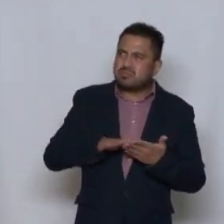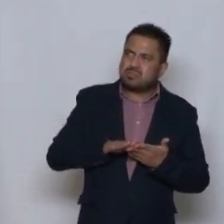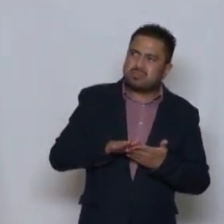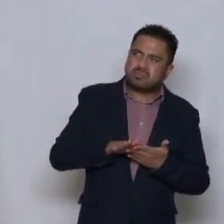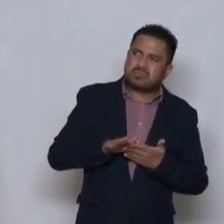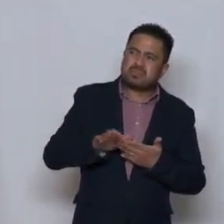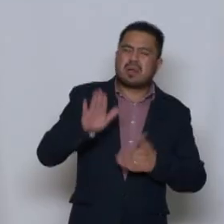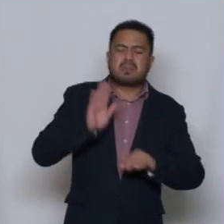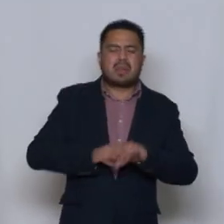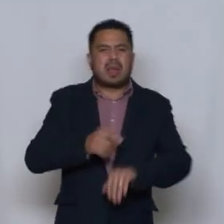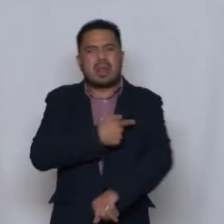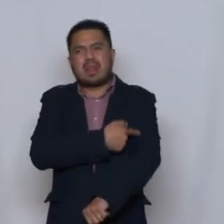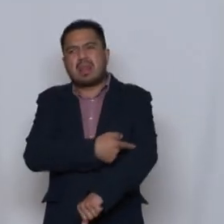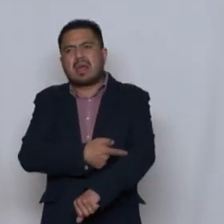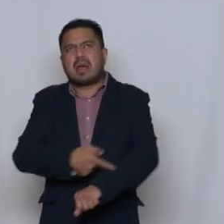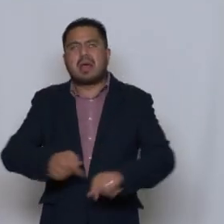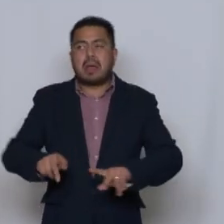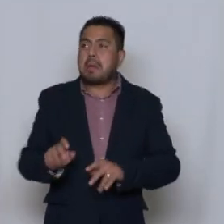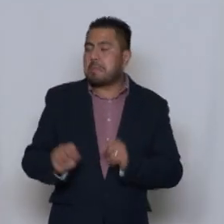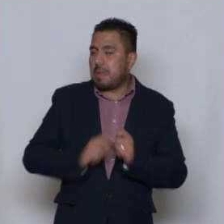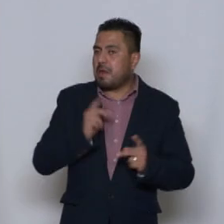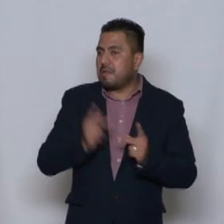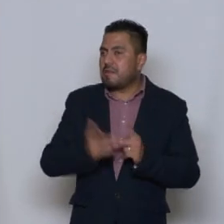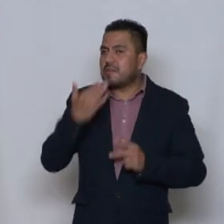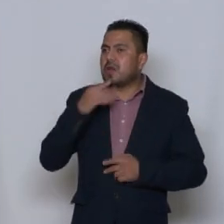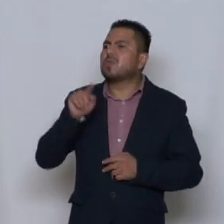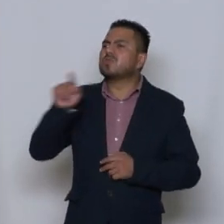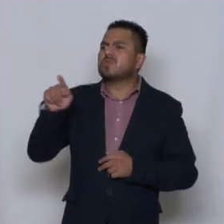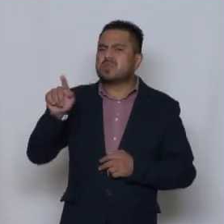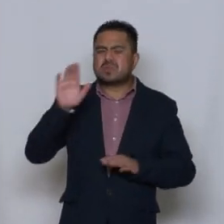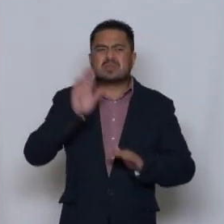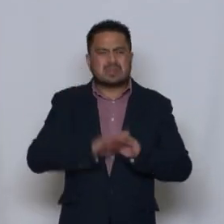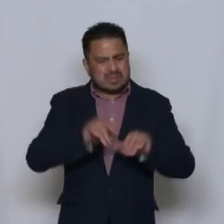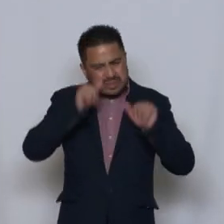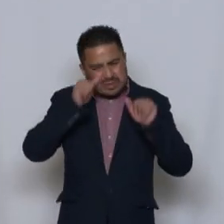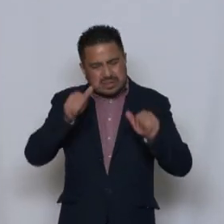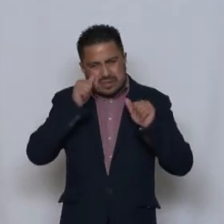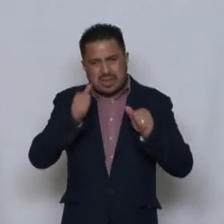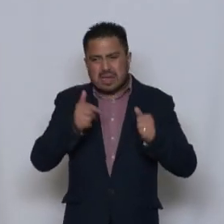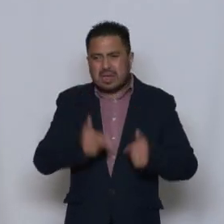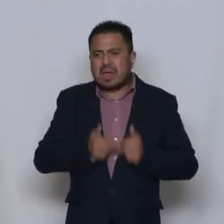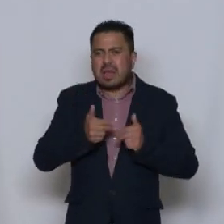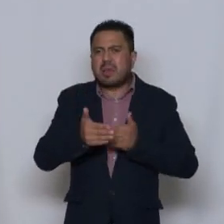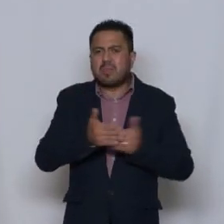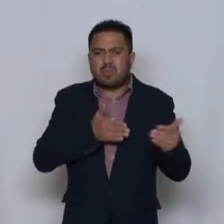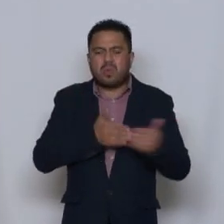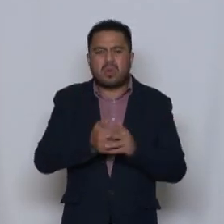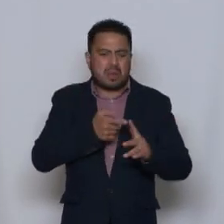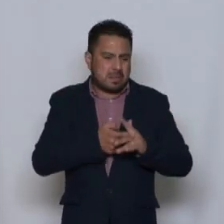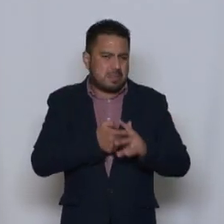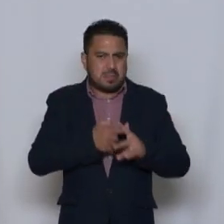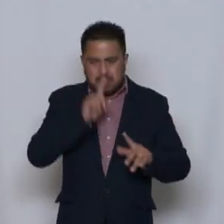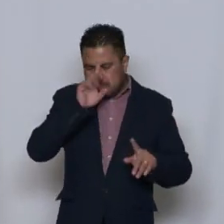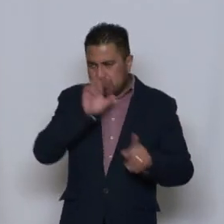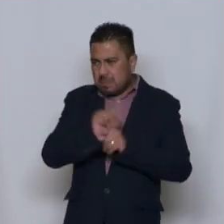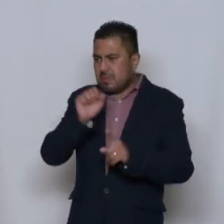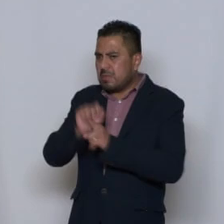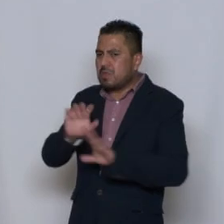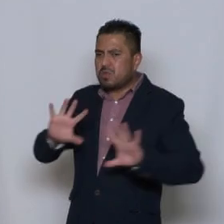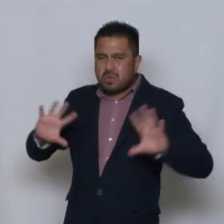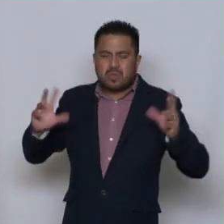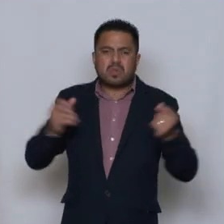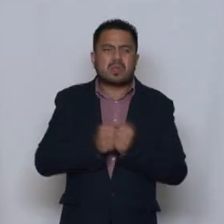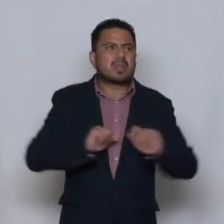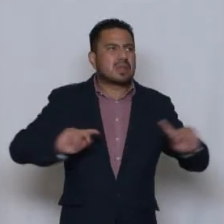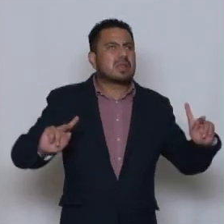viajes tan largos. Perfecto. Y usted que se dedica pues, a generar modelos matemáticos para medir los desplazamientos de